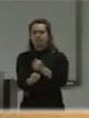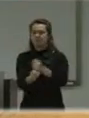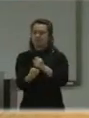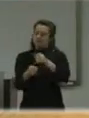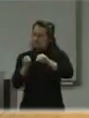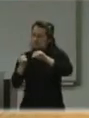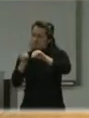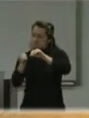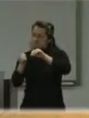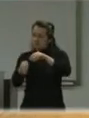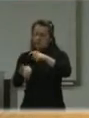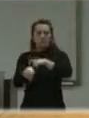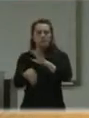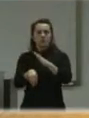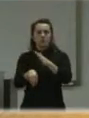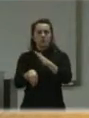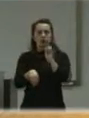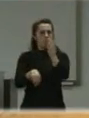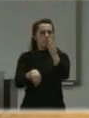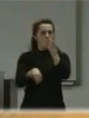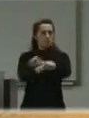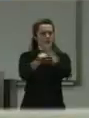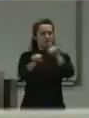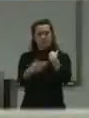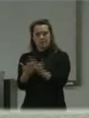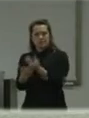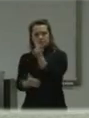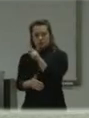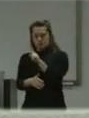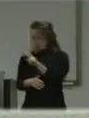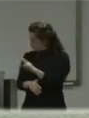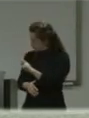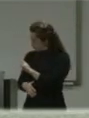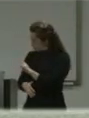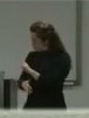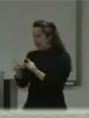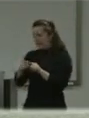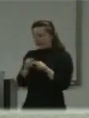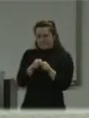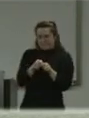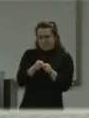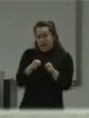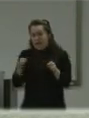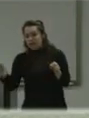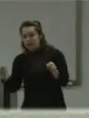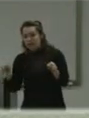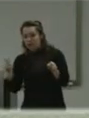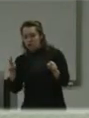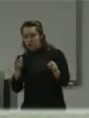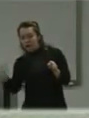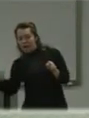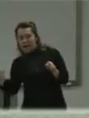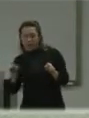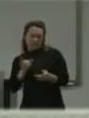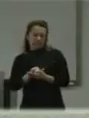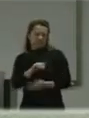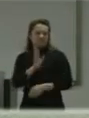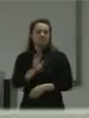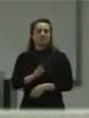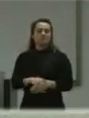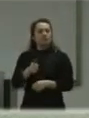en un horario más o menos de 8 a 12 sí a veces no se extendíamos un poquito más pero pues